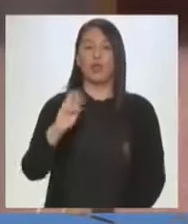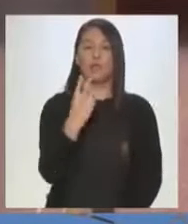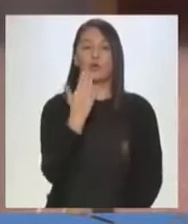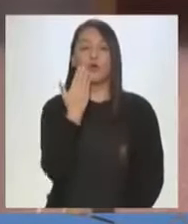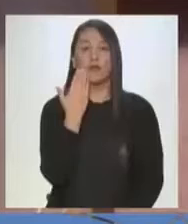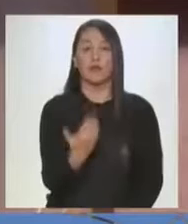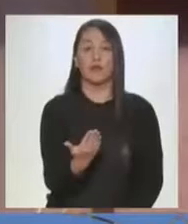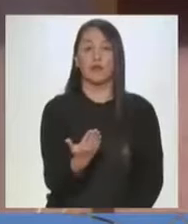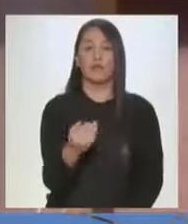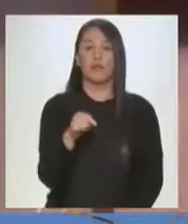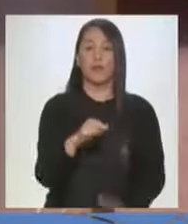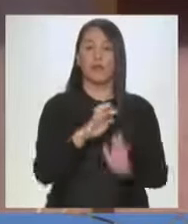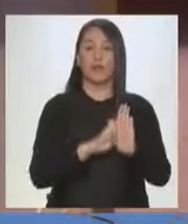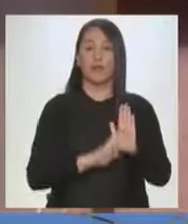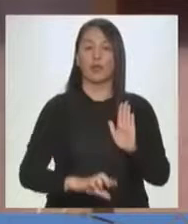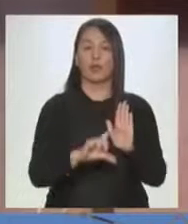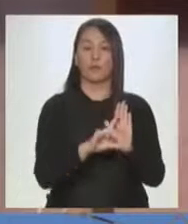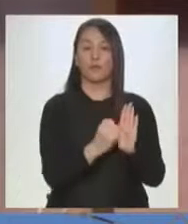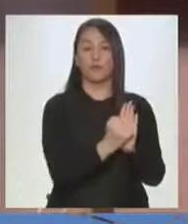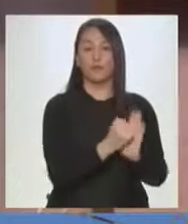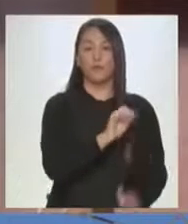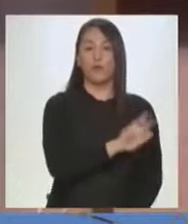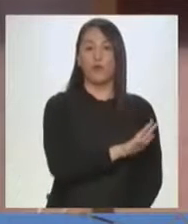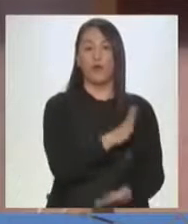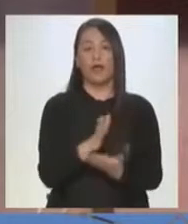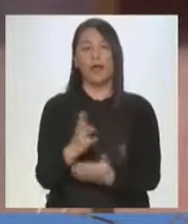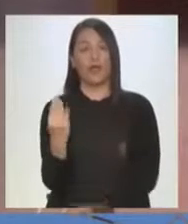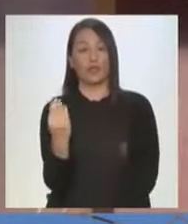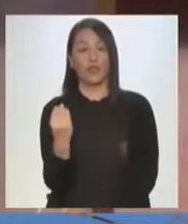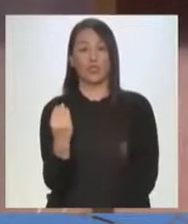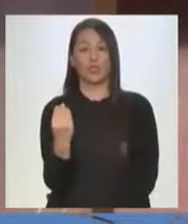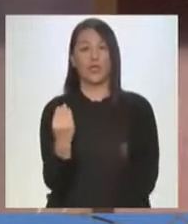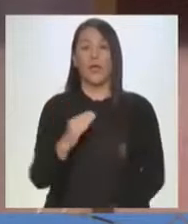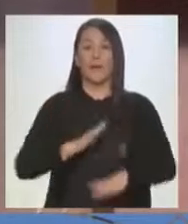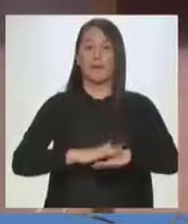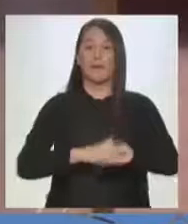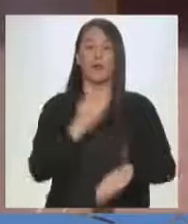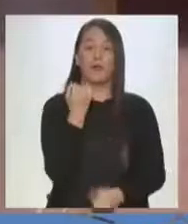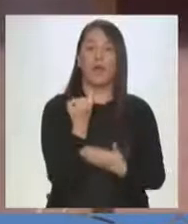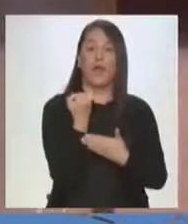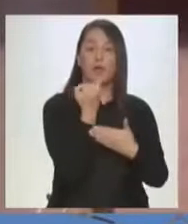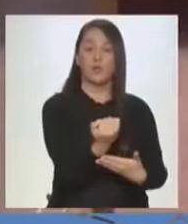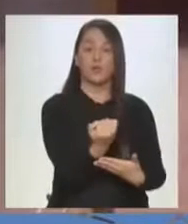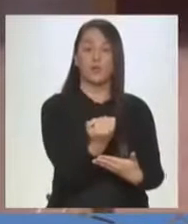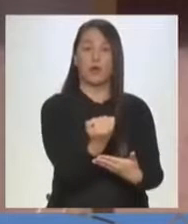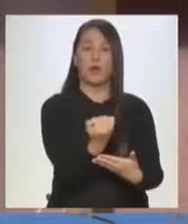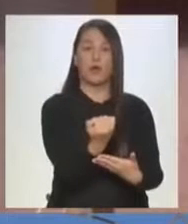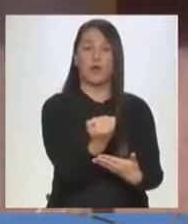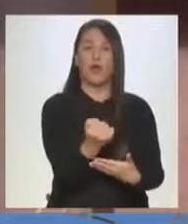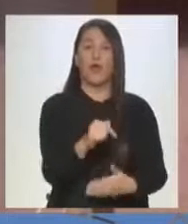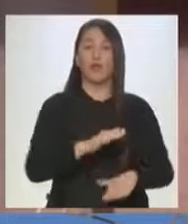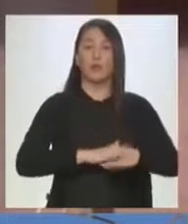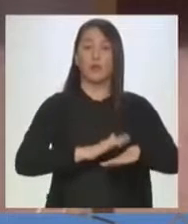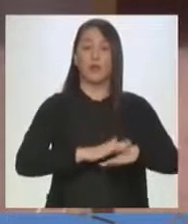que establece el presente proyecto de ley entre los artículos 9 y 14, denominado préstamo solidario, cabe destacar que es un